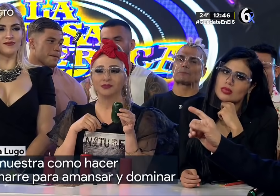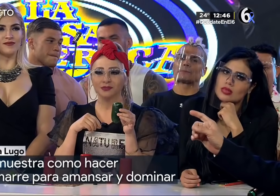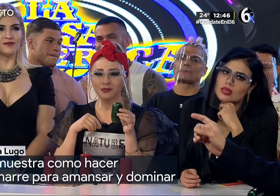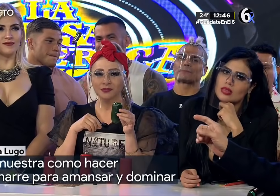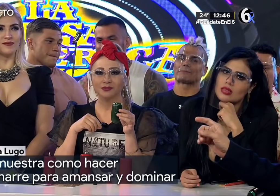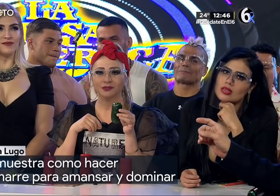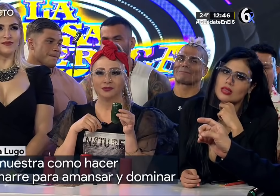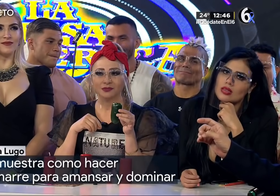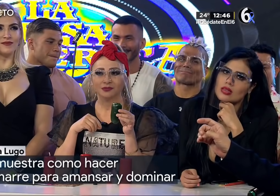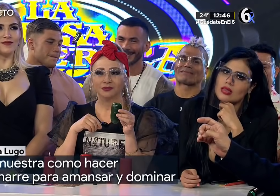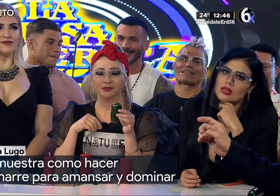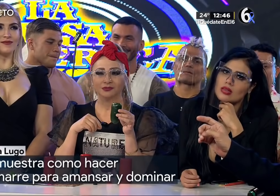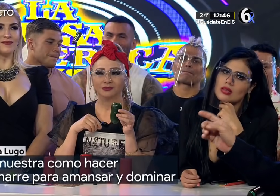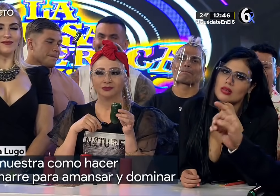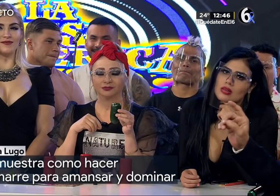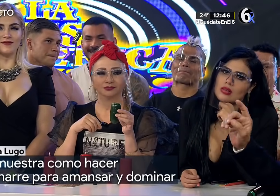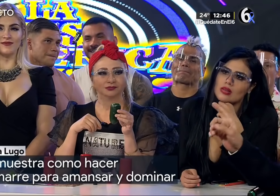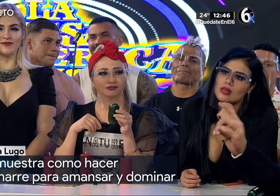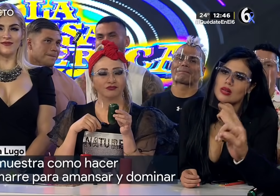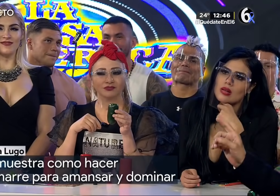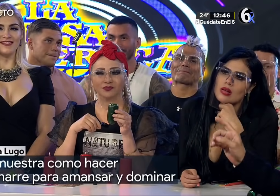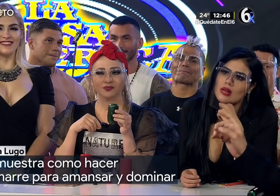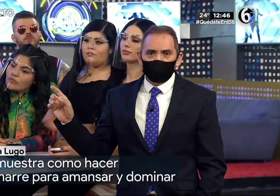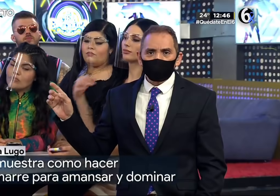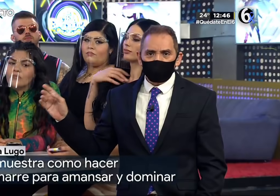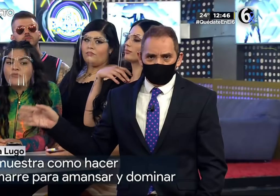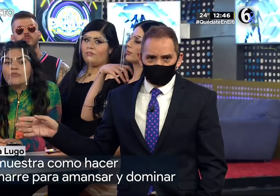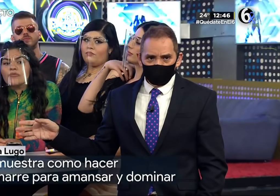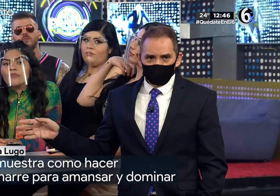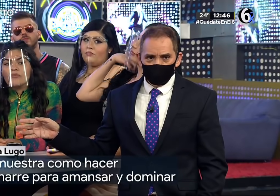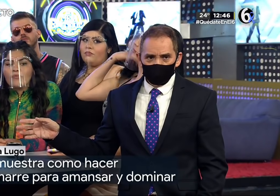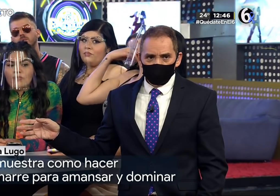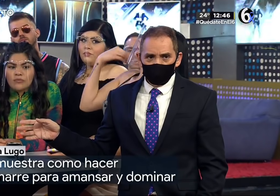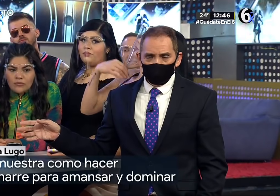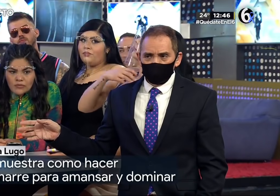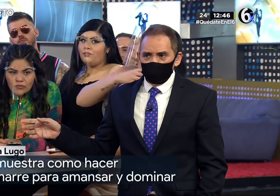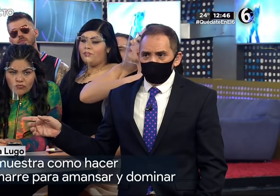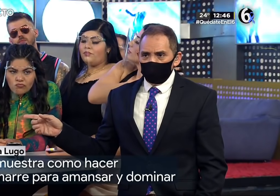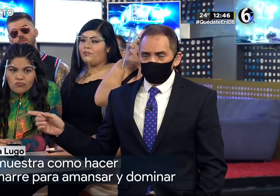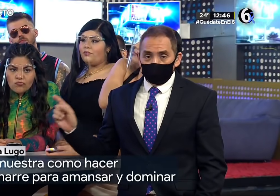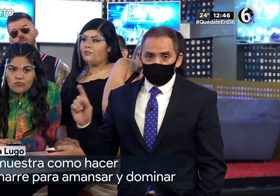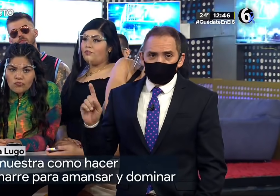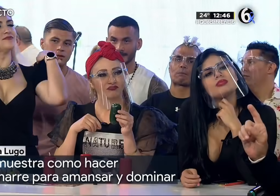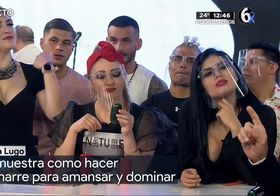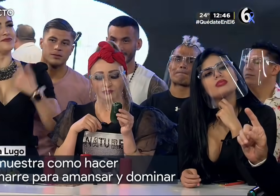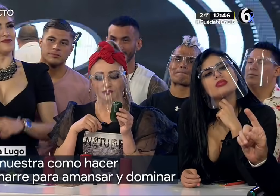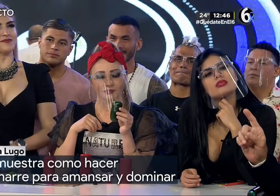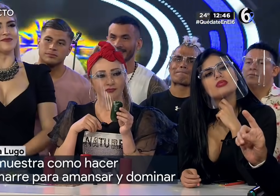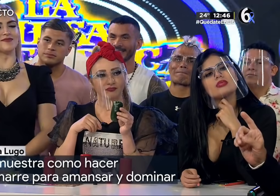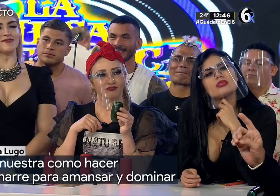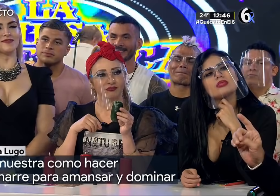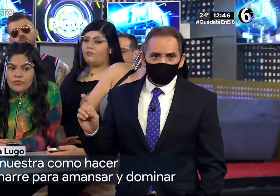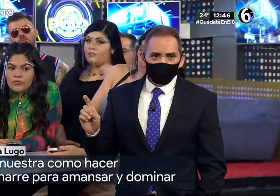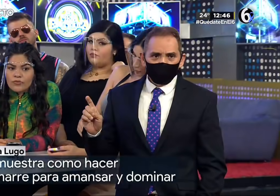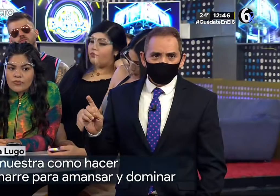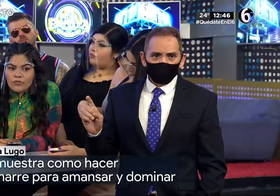Abducida, no abducida, no, es abducida. Ajá. Y solamente ella